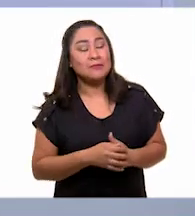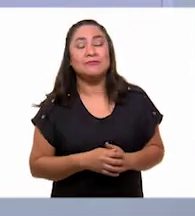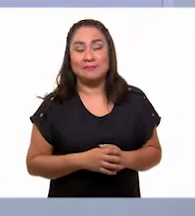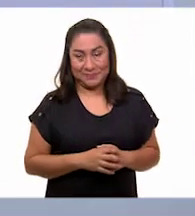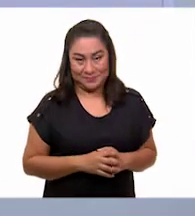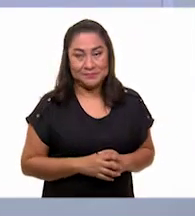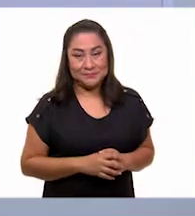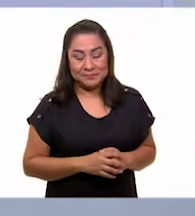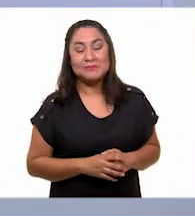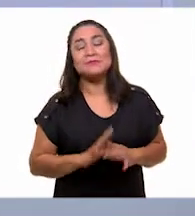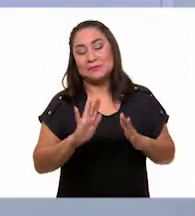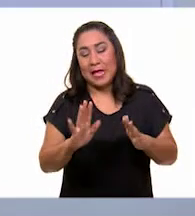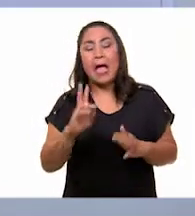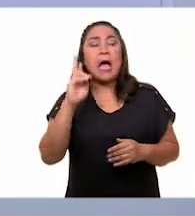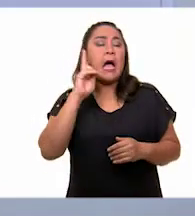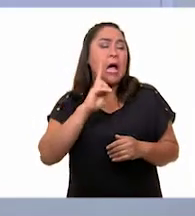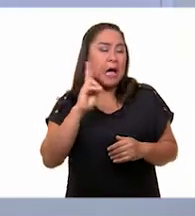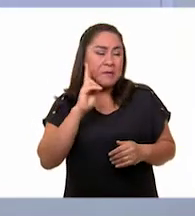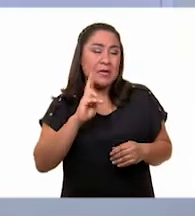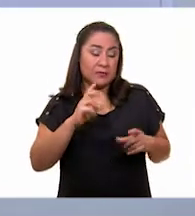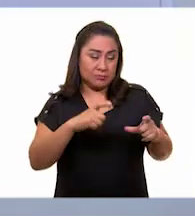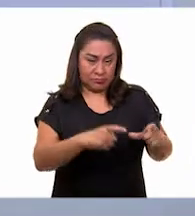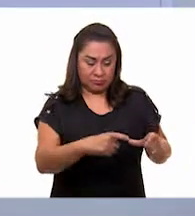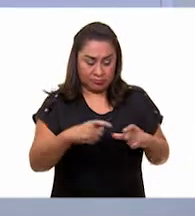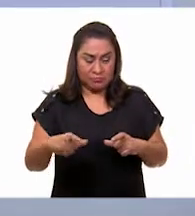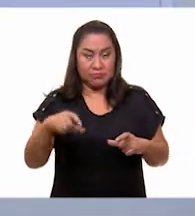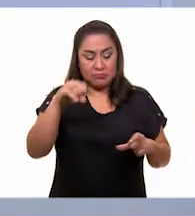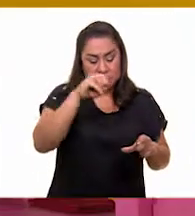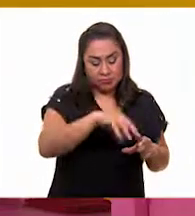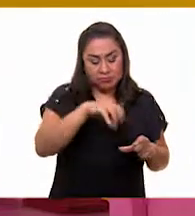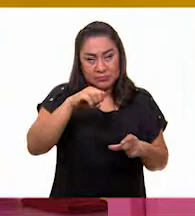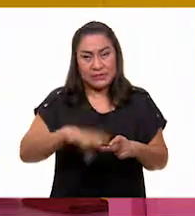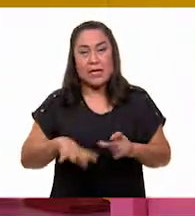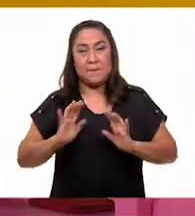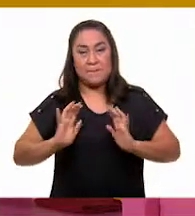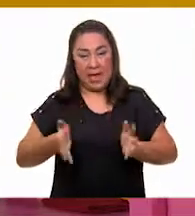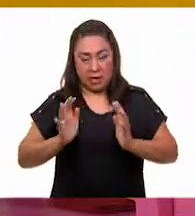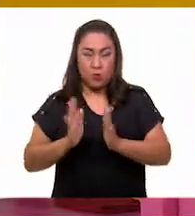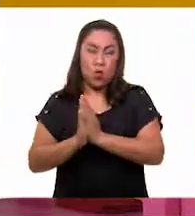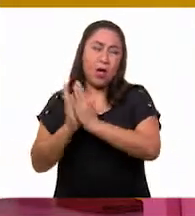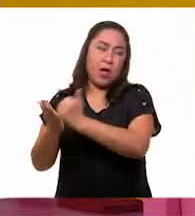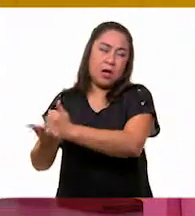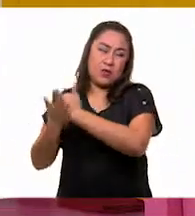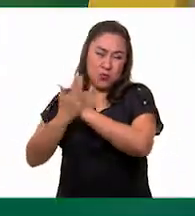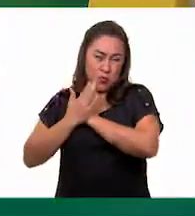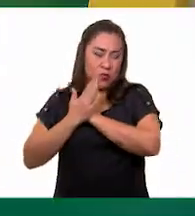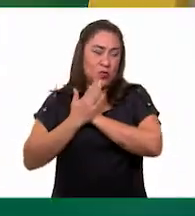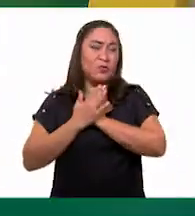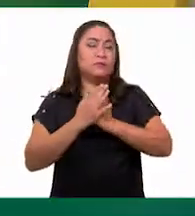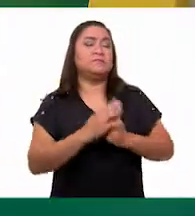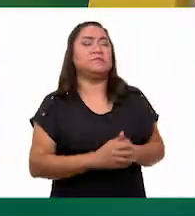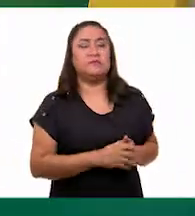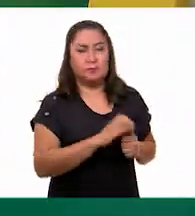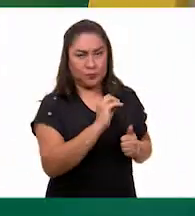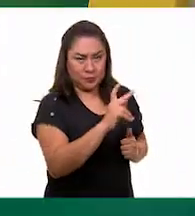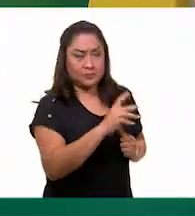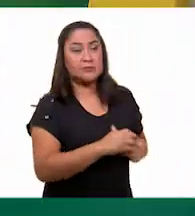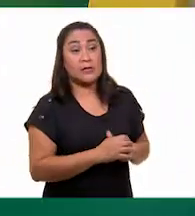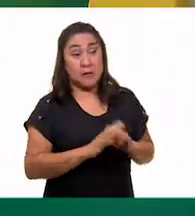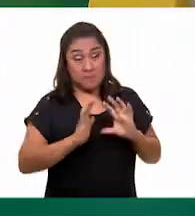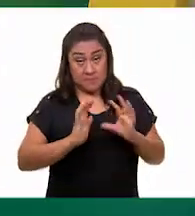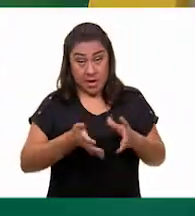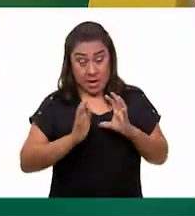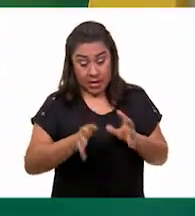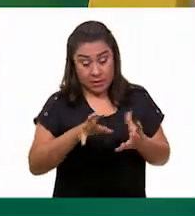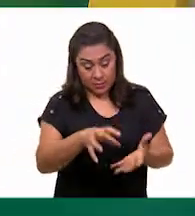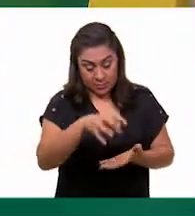muy bien. Entonces, vamos a llenar los recipientes. ¿Me ayudas con este, por favor? Y yo con los otros dos. Muy bien. Entonces, voy a tomar masa